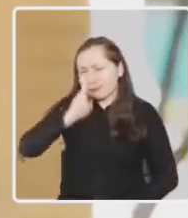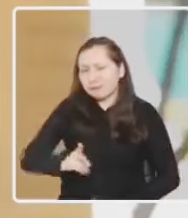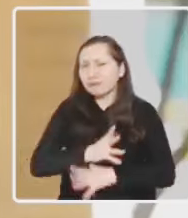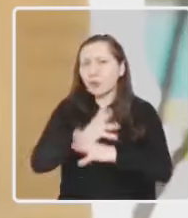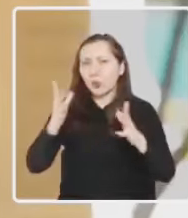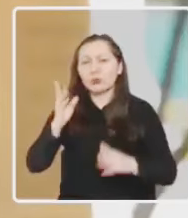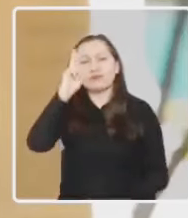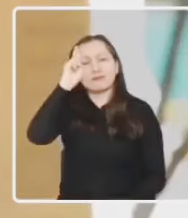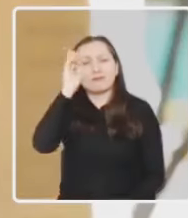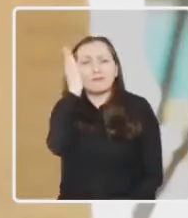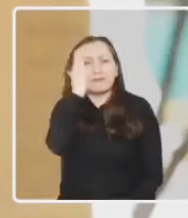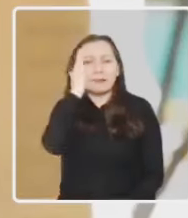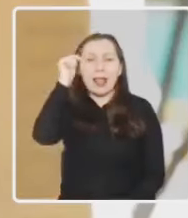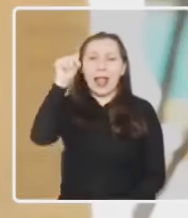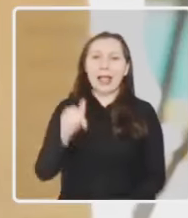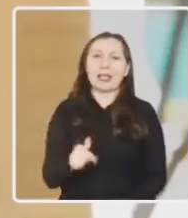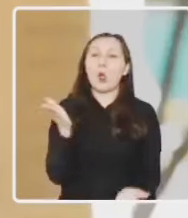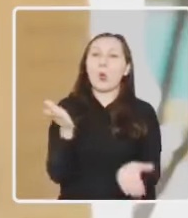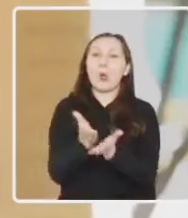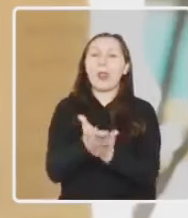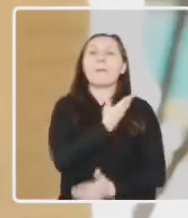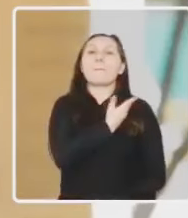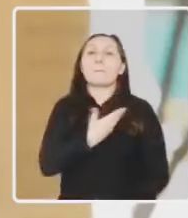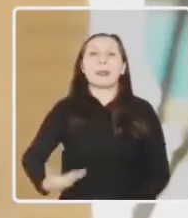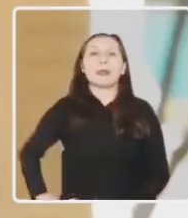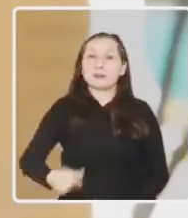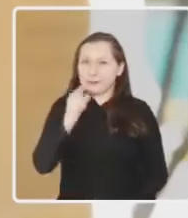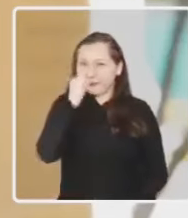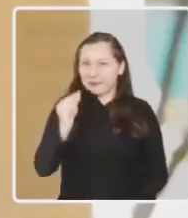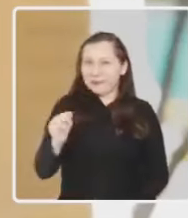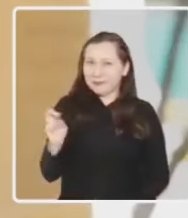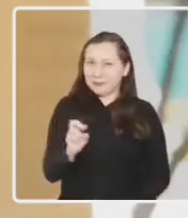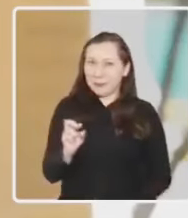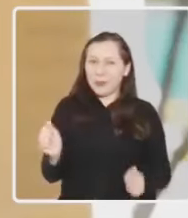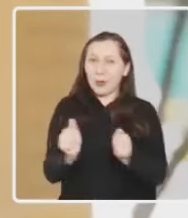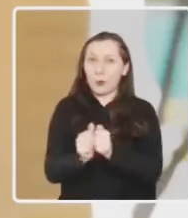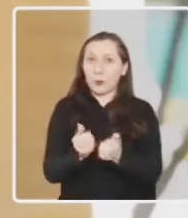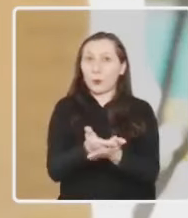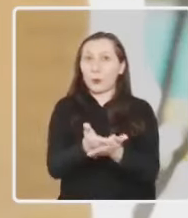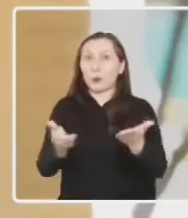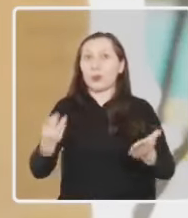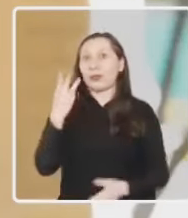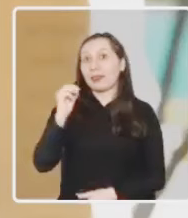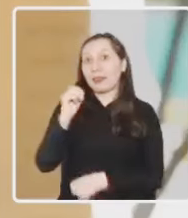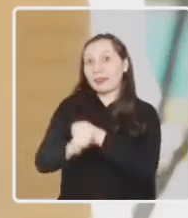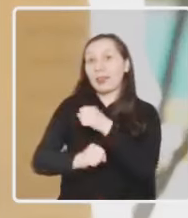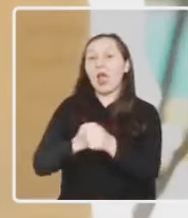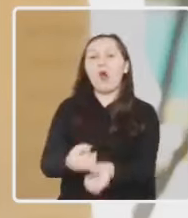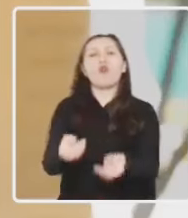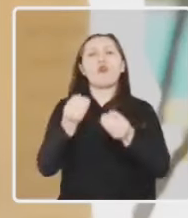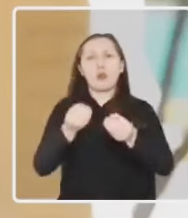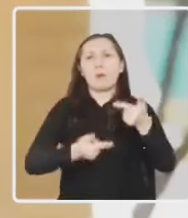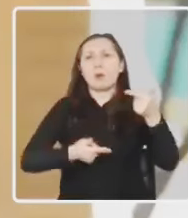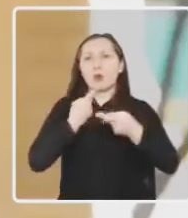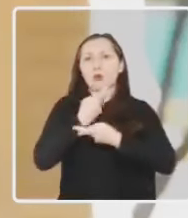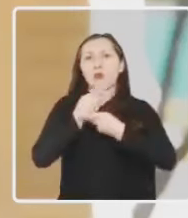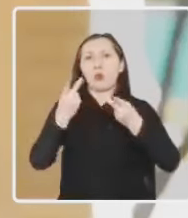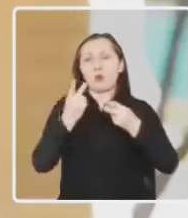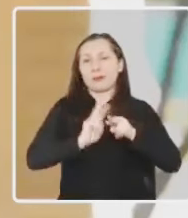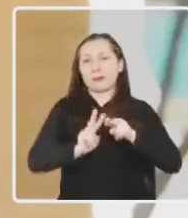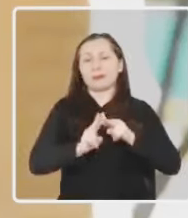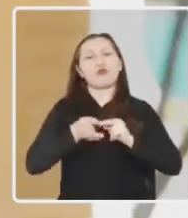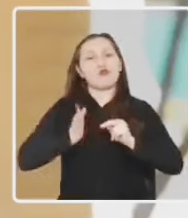poder conmemorar aquí en la Escuela Presidente Eduardo Frei Montalva y junto a ustedes los 30 años de una buena política pública que ha